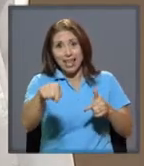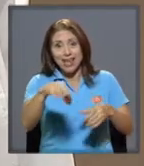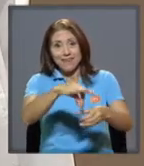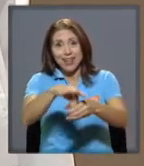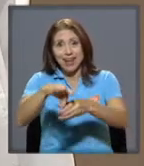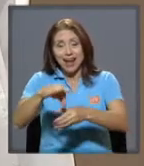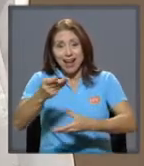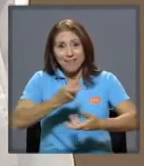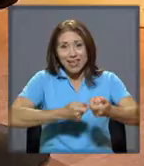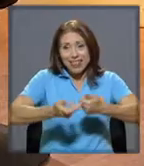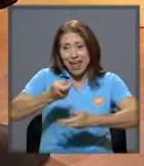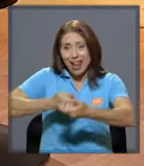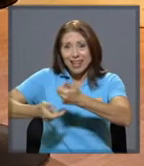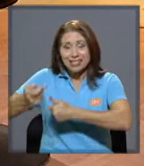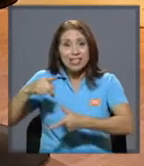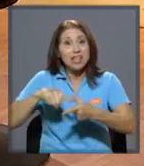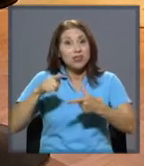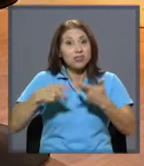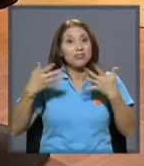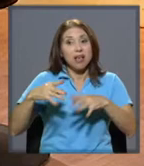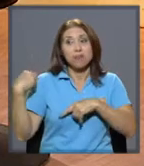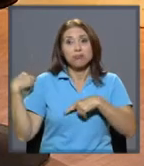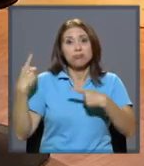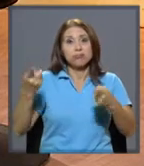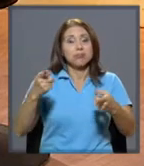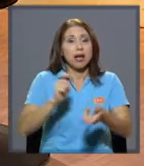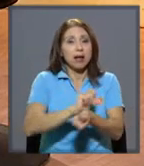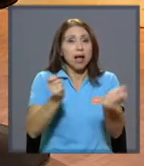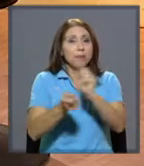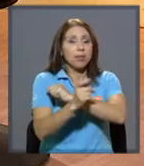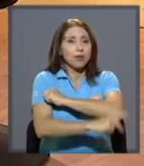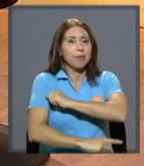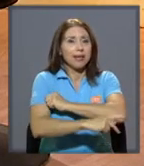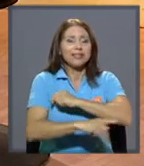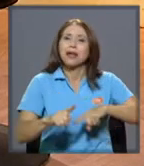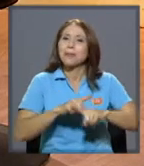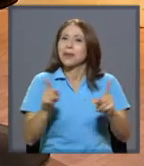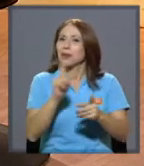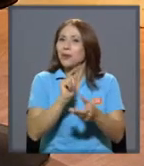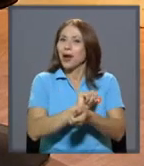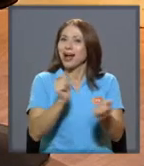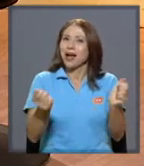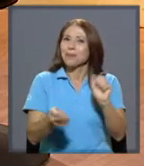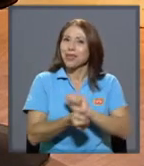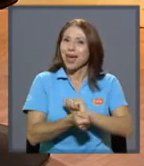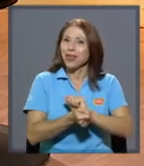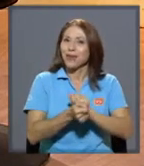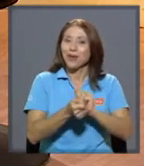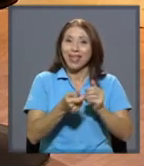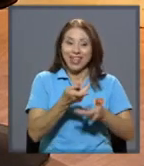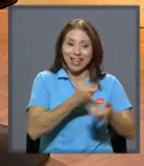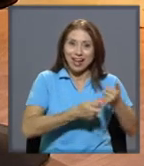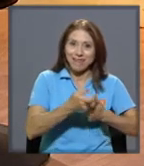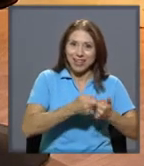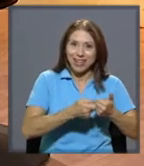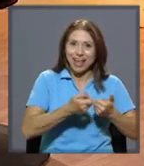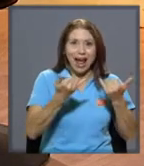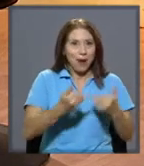país ha cambiado, pero no ha cambiado ni en café. El café ahora es de más calidad y se vende carísimo.